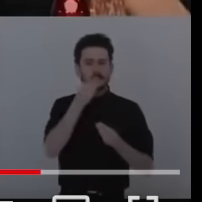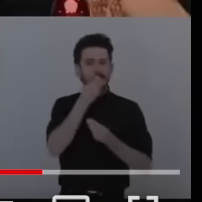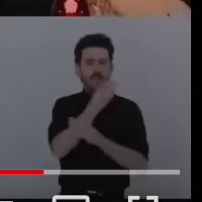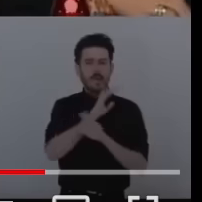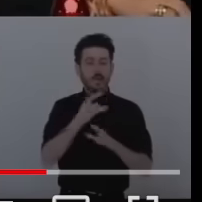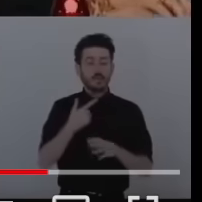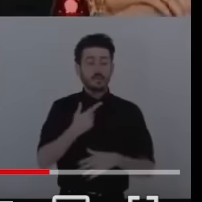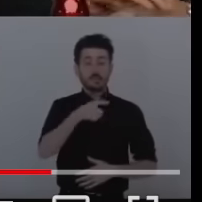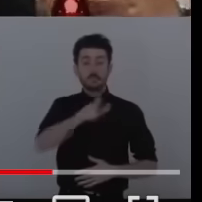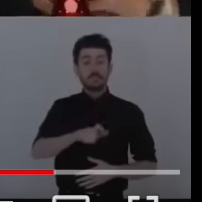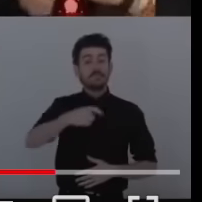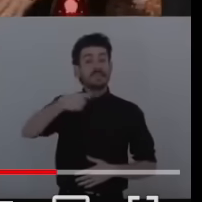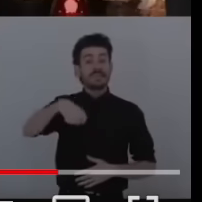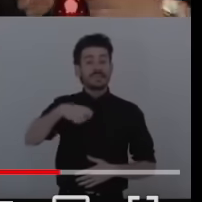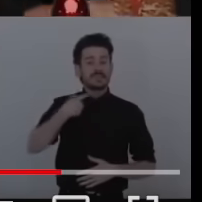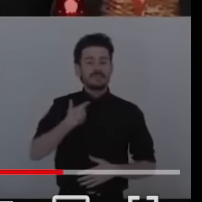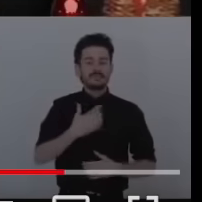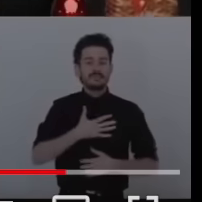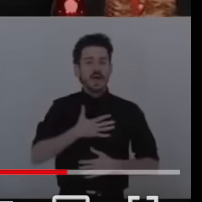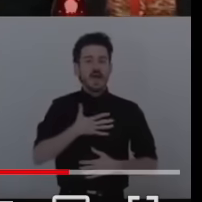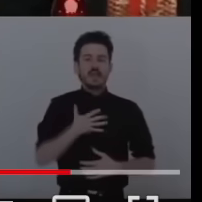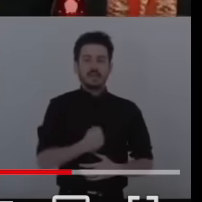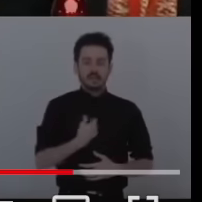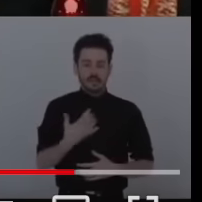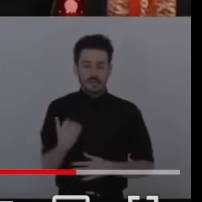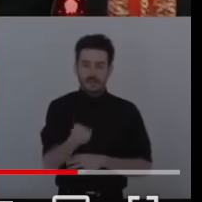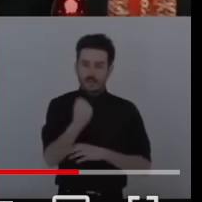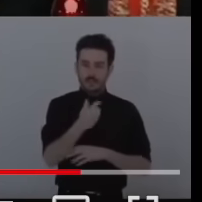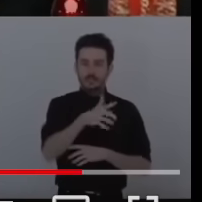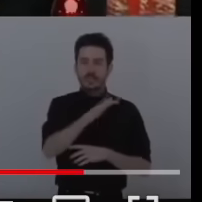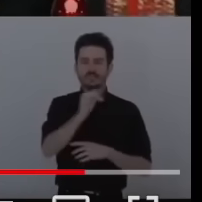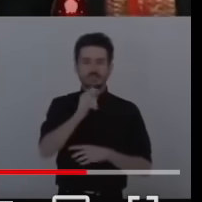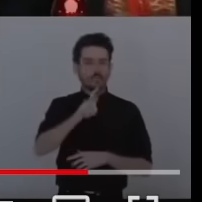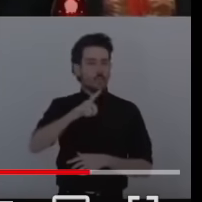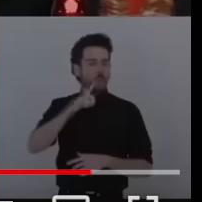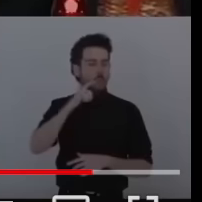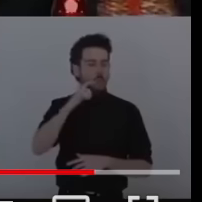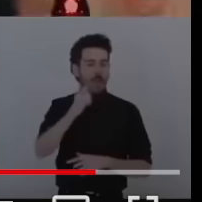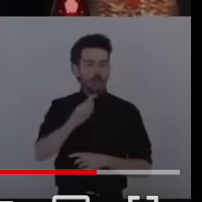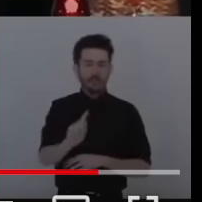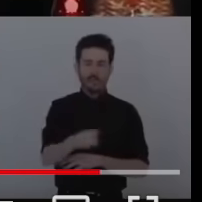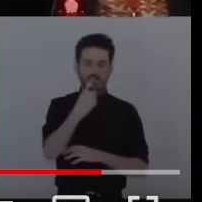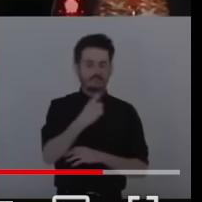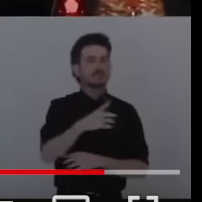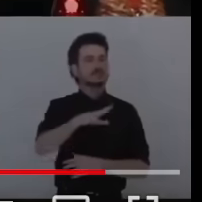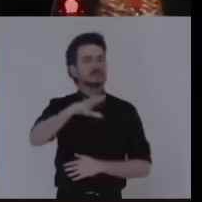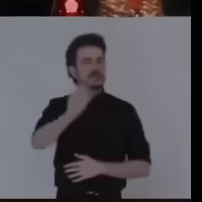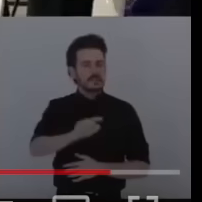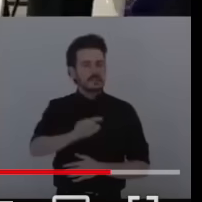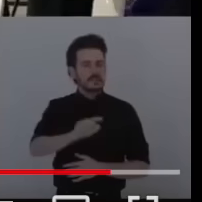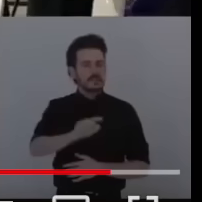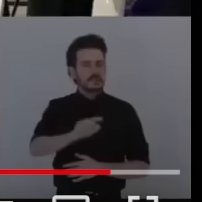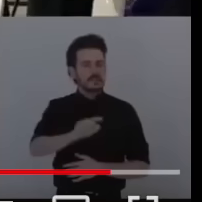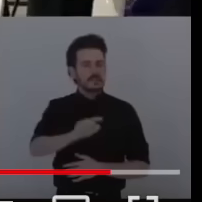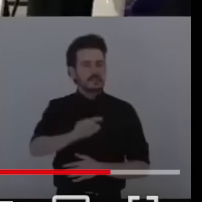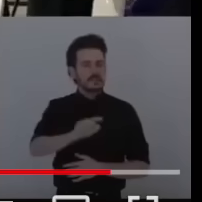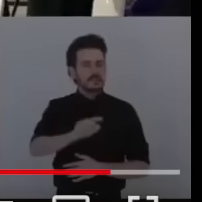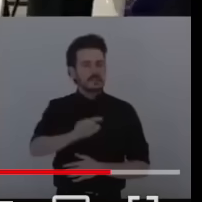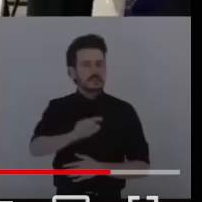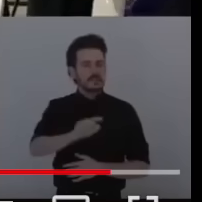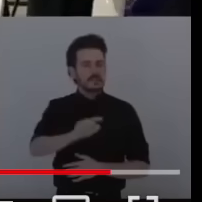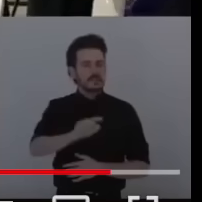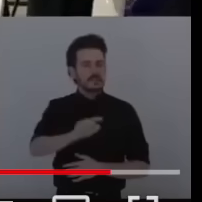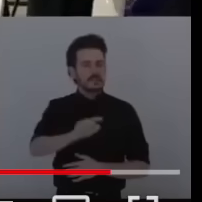y al Pedro más humano. Ahí está. Presidente, sí. Merece la pena que ganen los buenos.